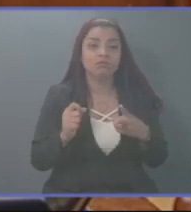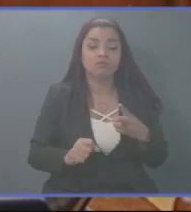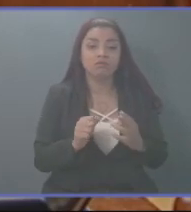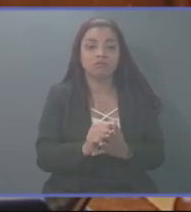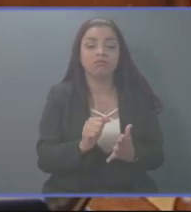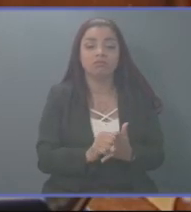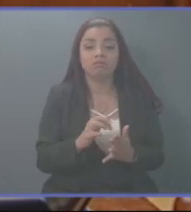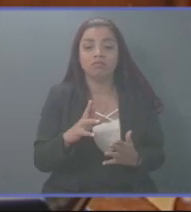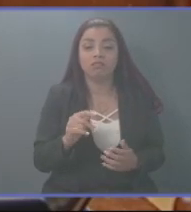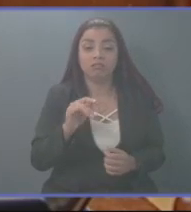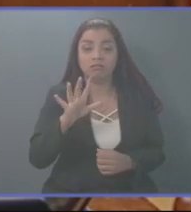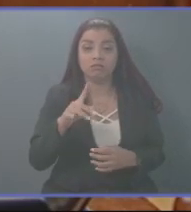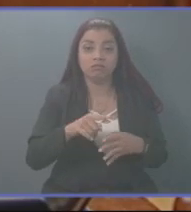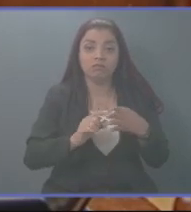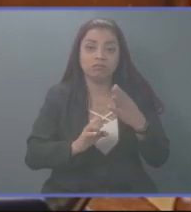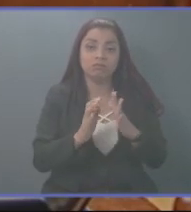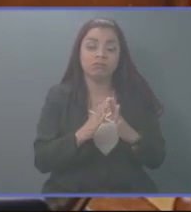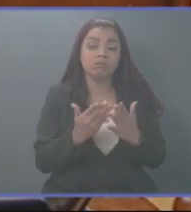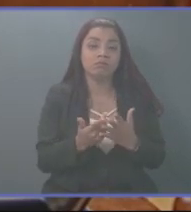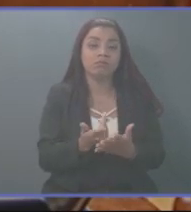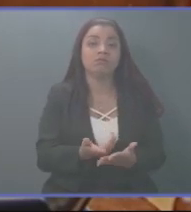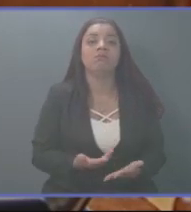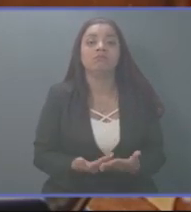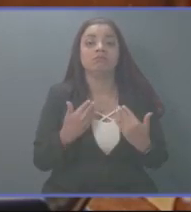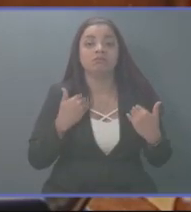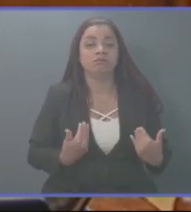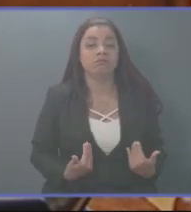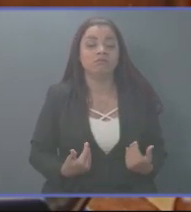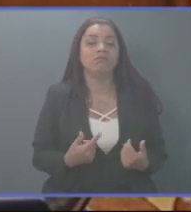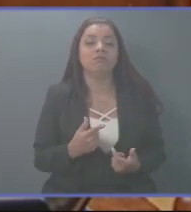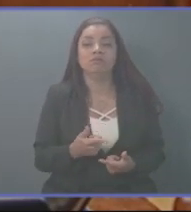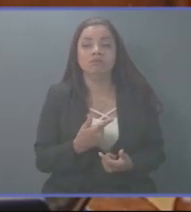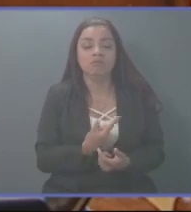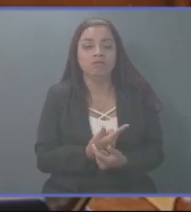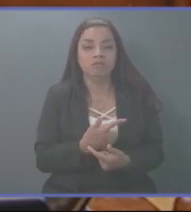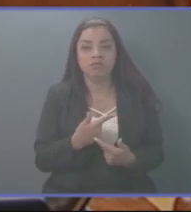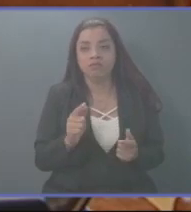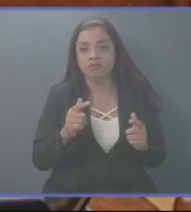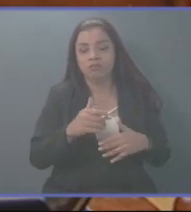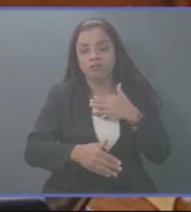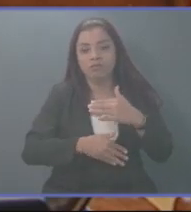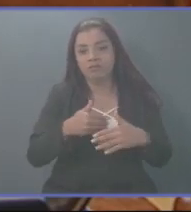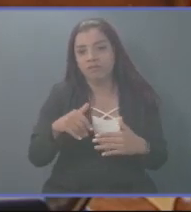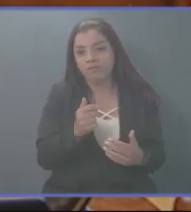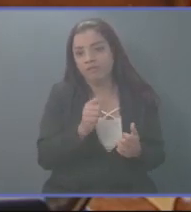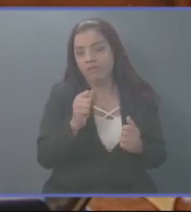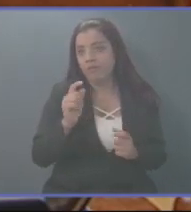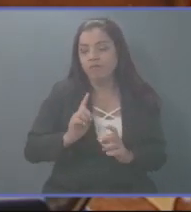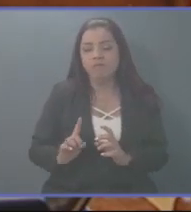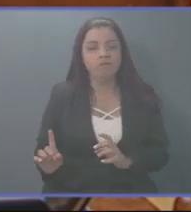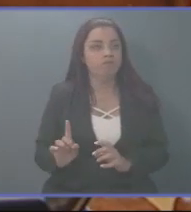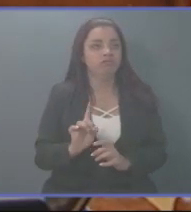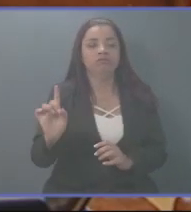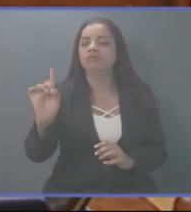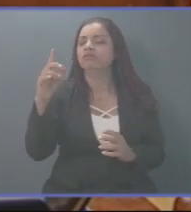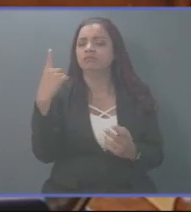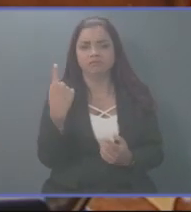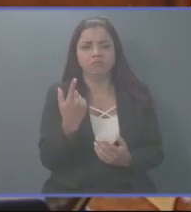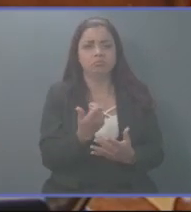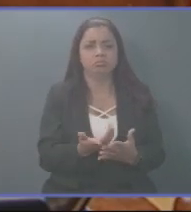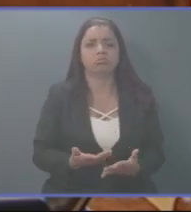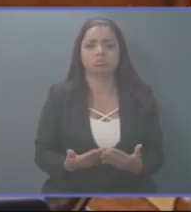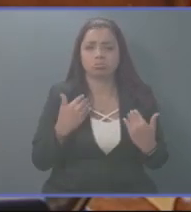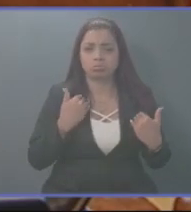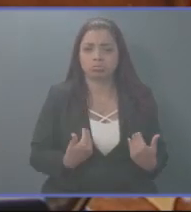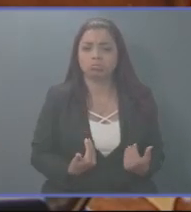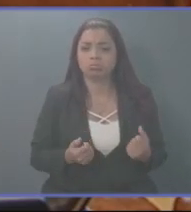artículo 5 de la Constitución contempla el derecho a la libertad de circulación, conforme al cual todas las personas tienen derecho